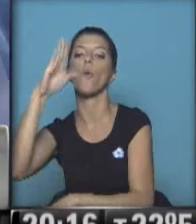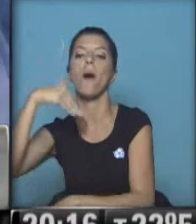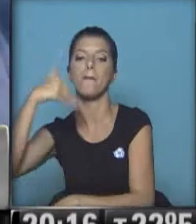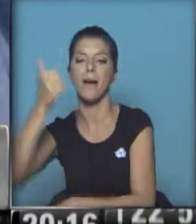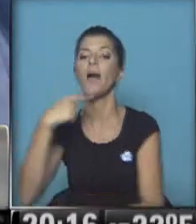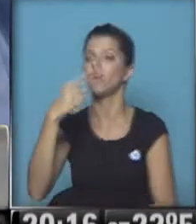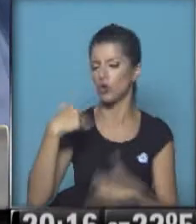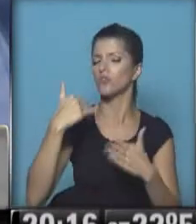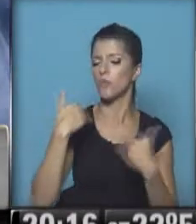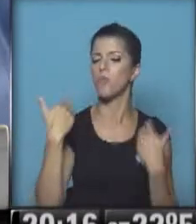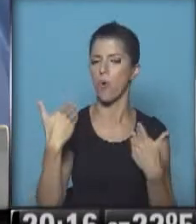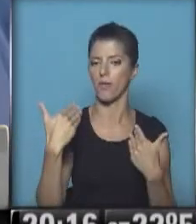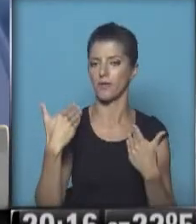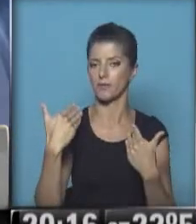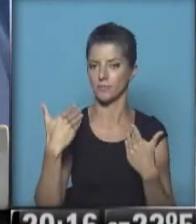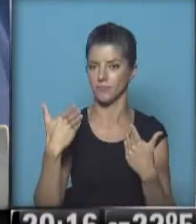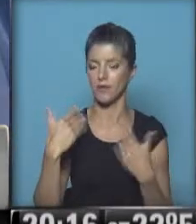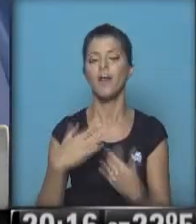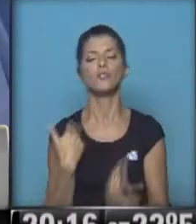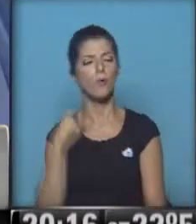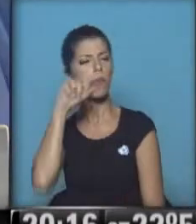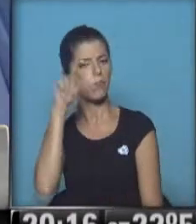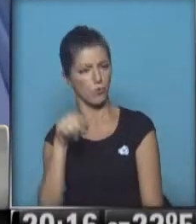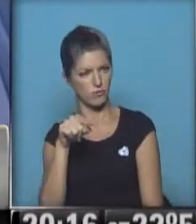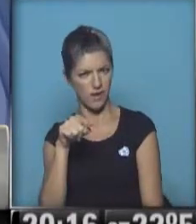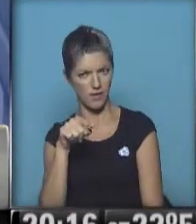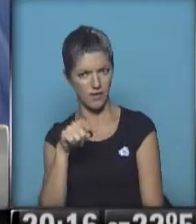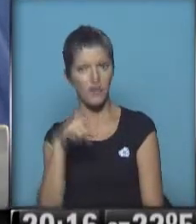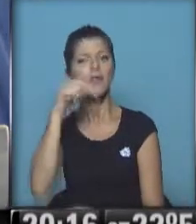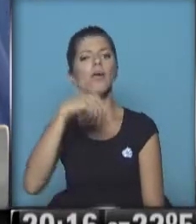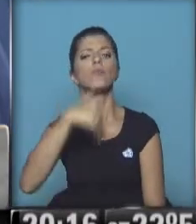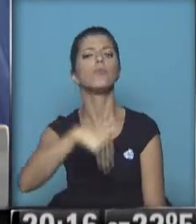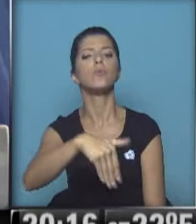se puede, yes we can. La pregunta es, ¿qué va a pasar con Donald Ramatar,